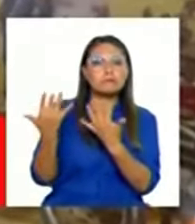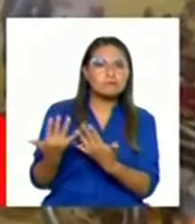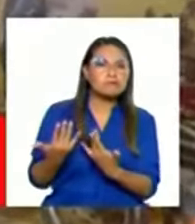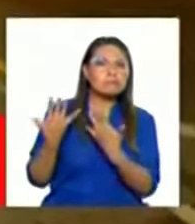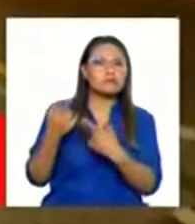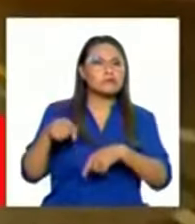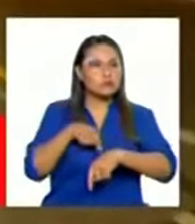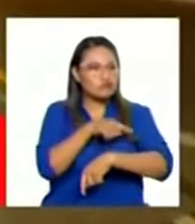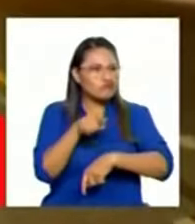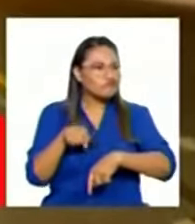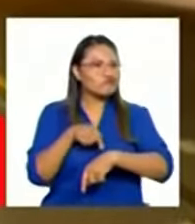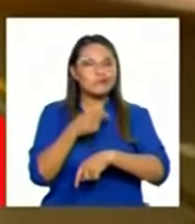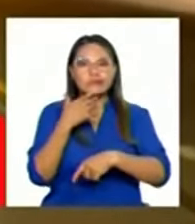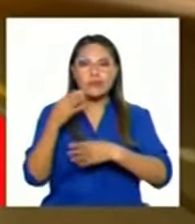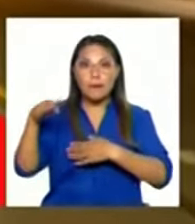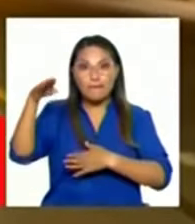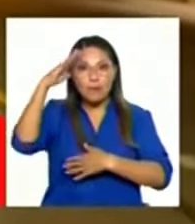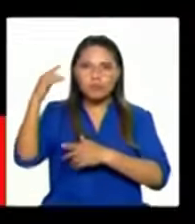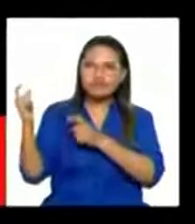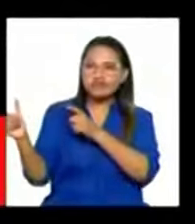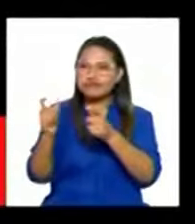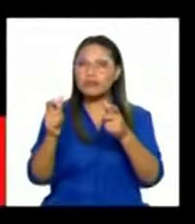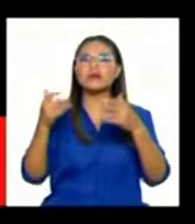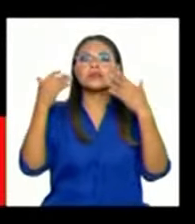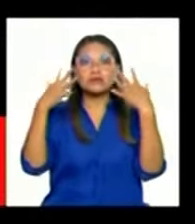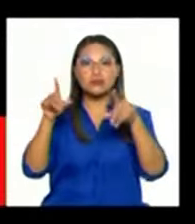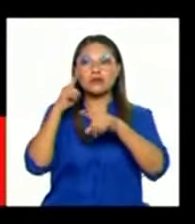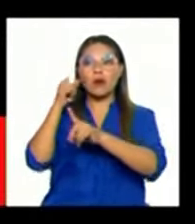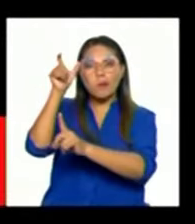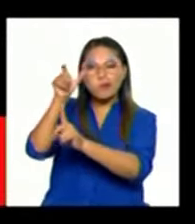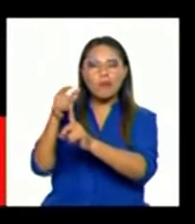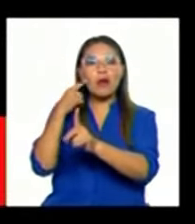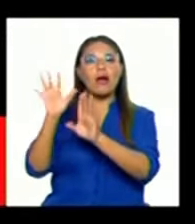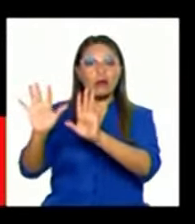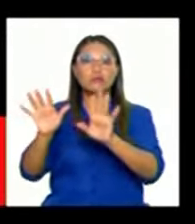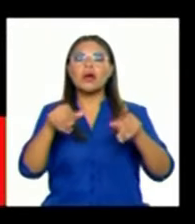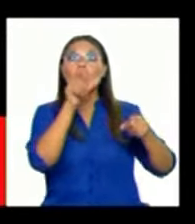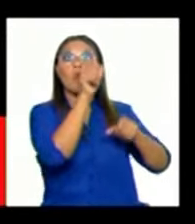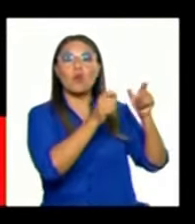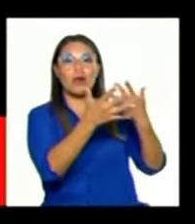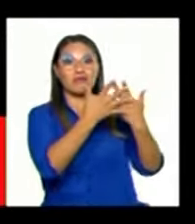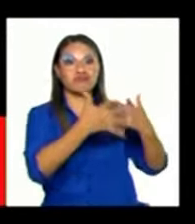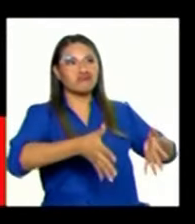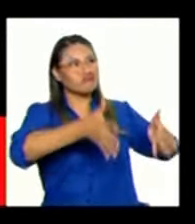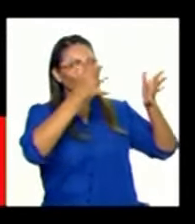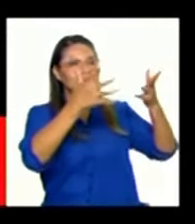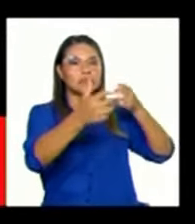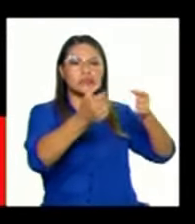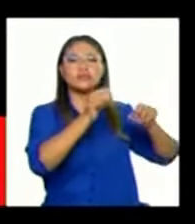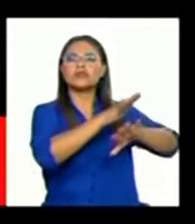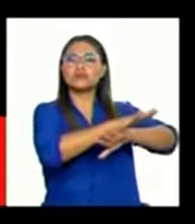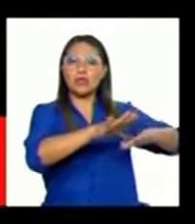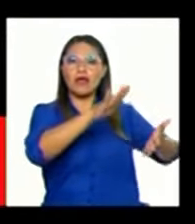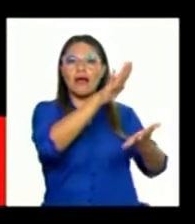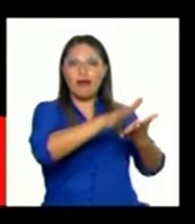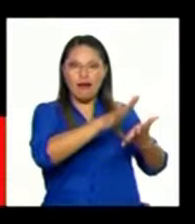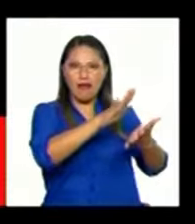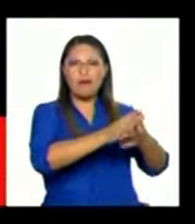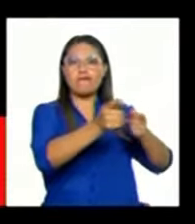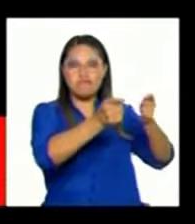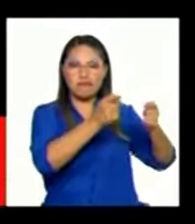de incertidumbre, las autoridades confirmaron que se logró controlar el siniestro y que se dispuso mayor seguridad en